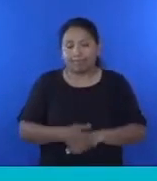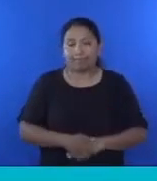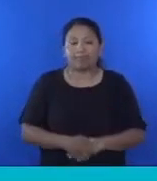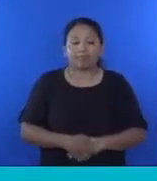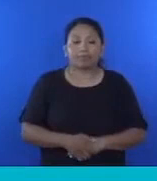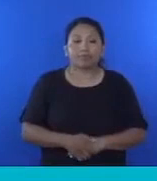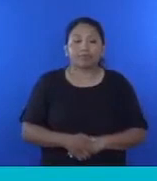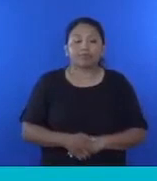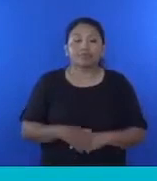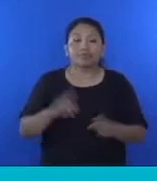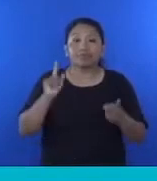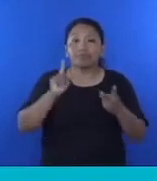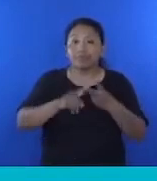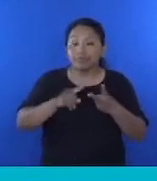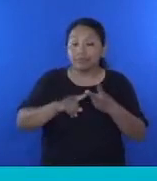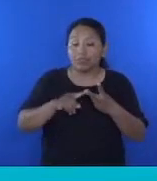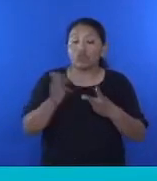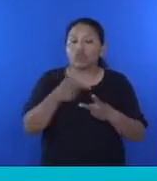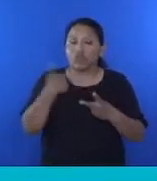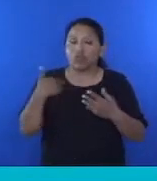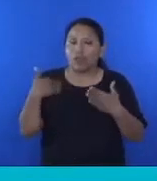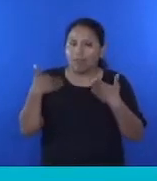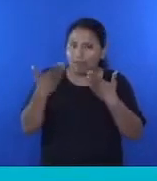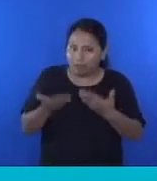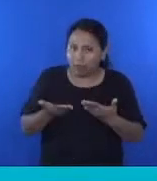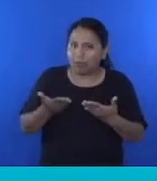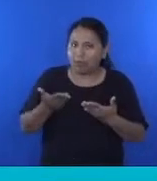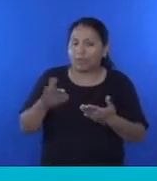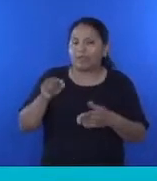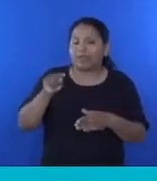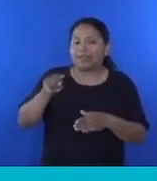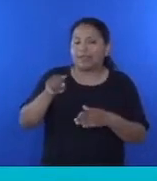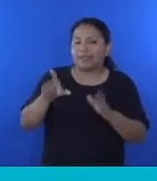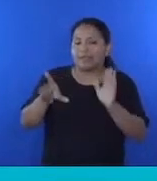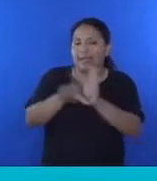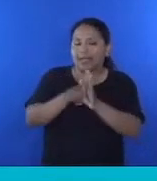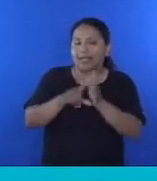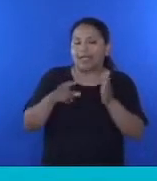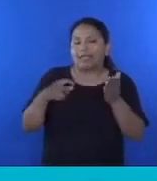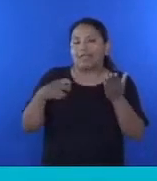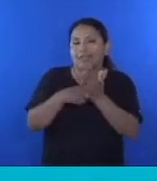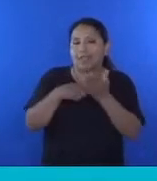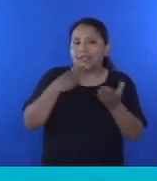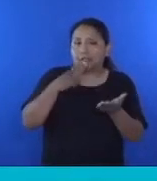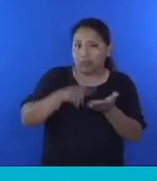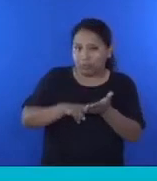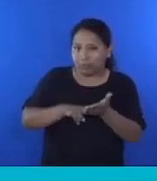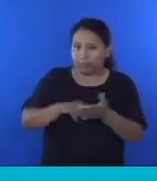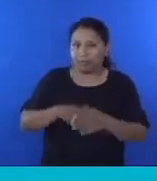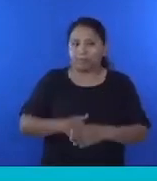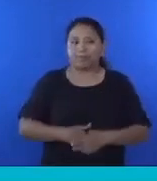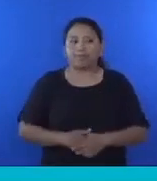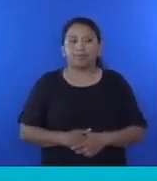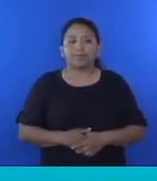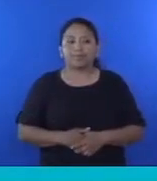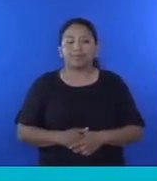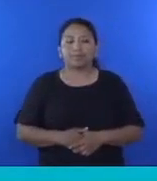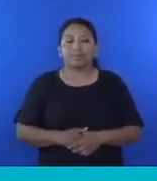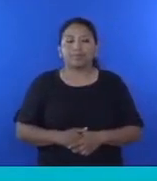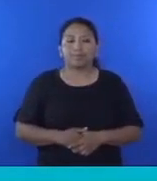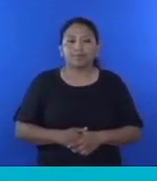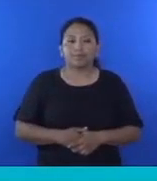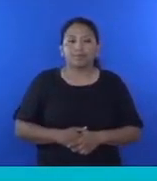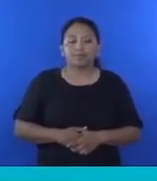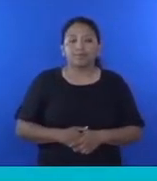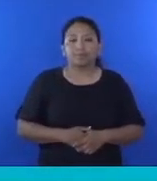El segundo lugar por el cual acompañamos esas leyes fiscales impositivas fueron